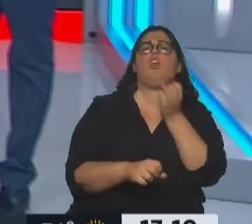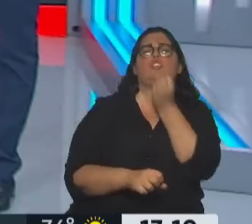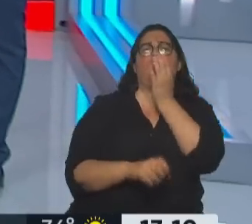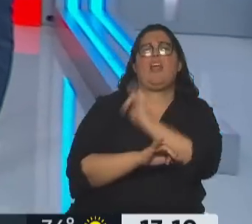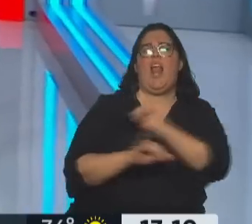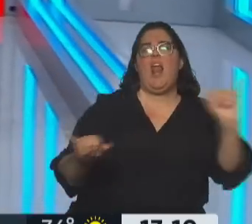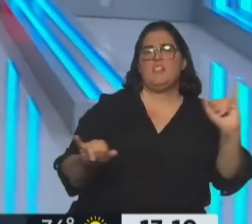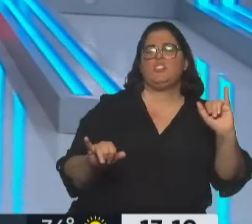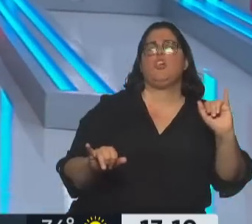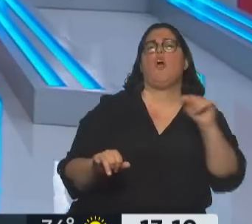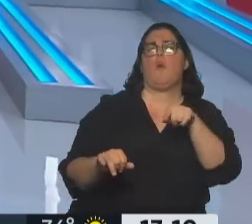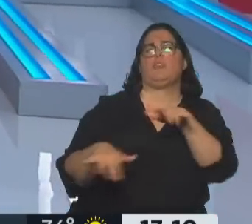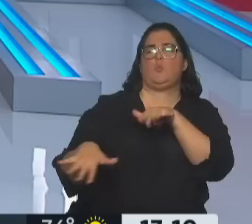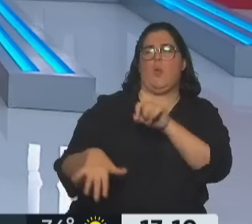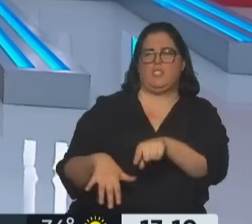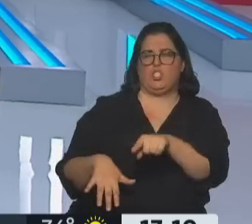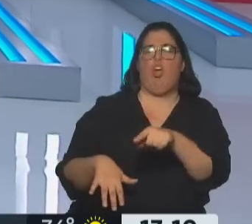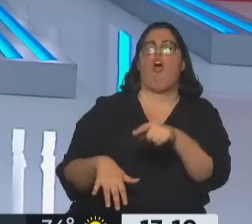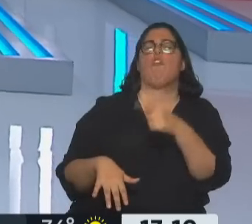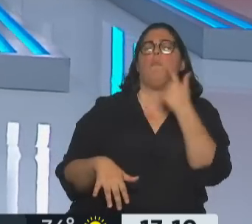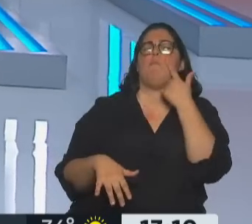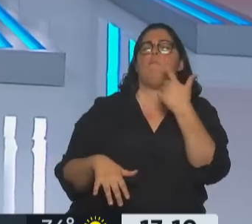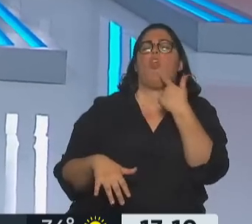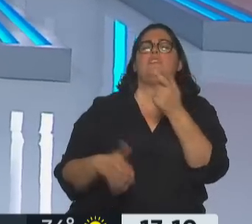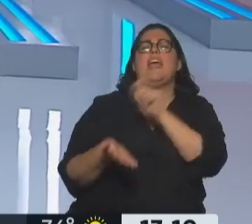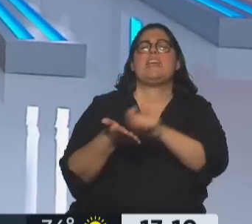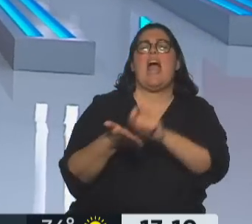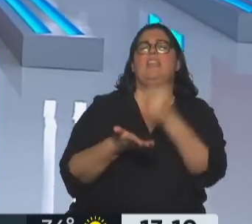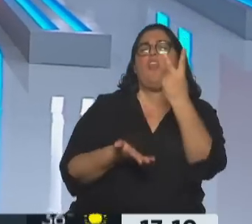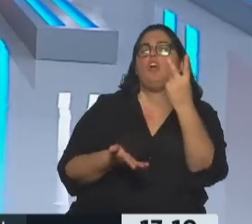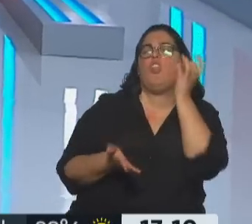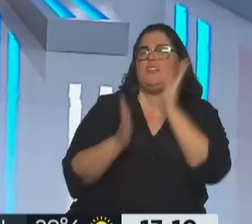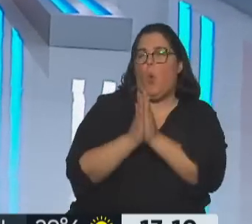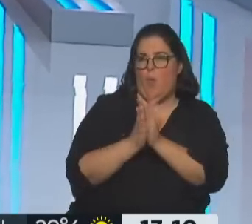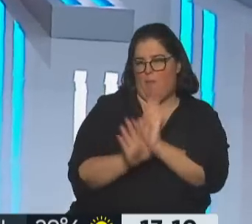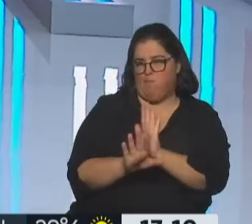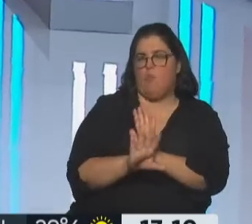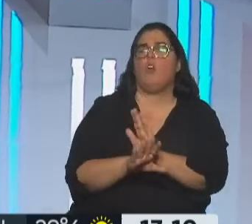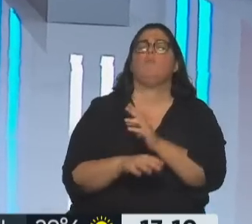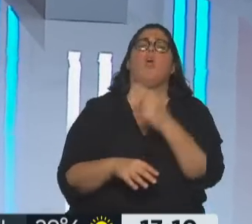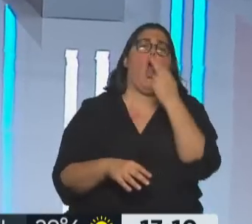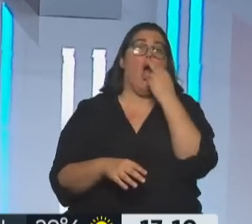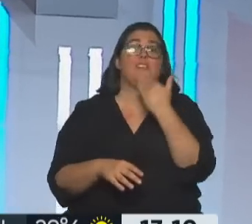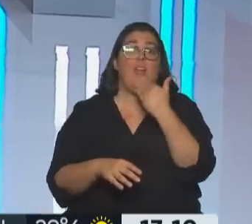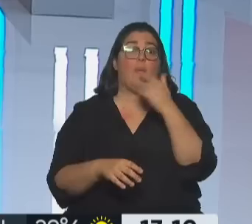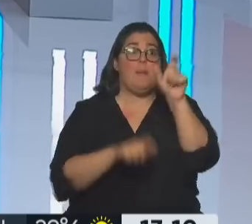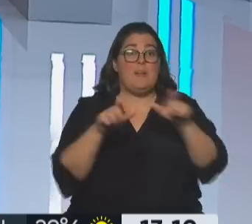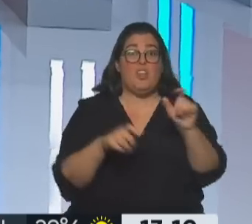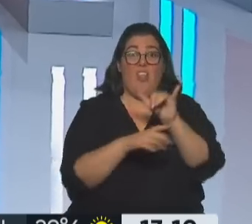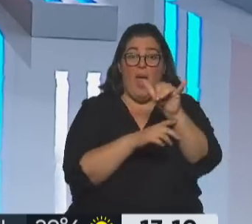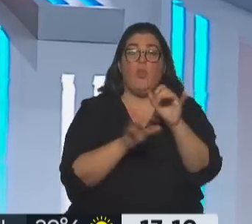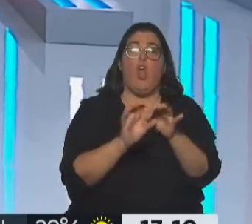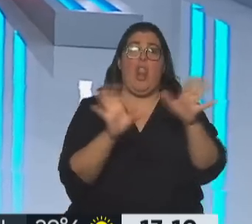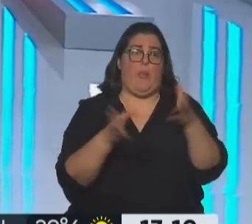declaración sobre el incidente conocida como la Carta de las Dos Disculpas. El 11 de abril los tripulantes son liberados. El avión es desmontado